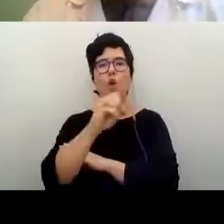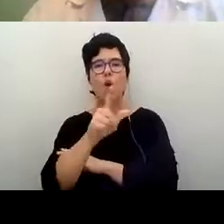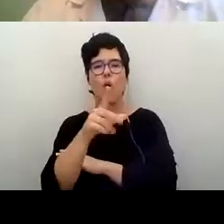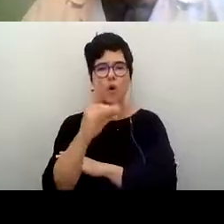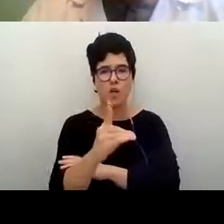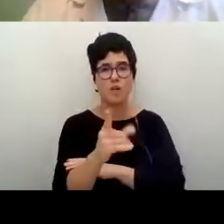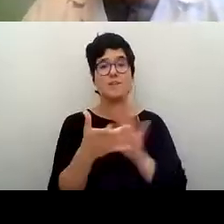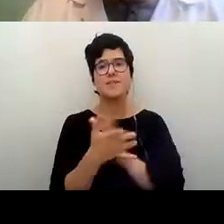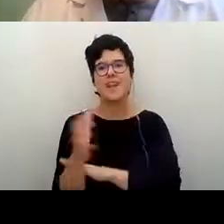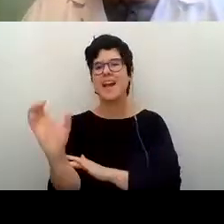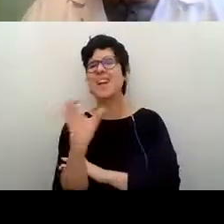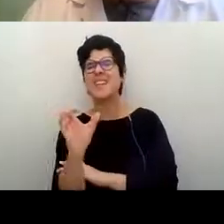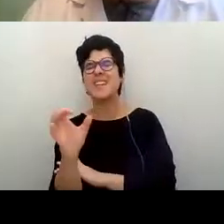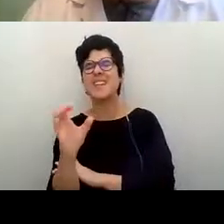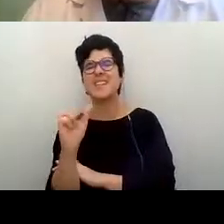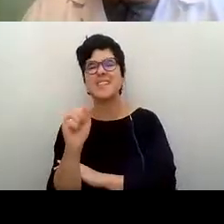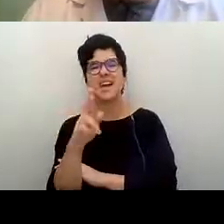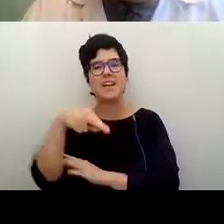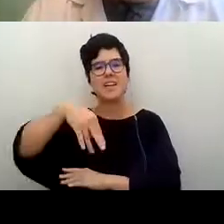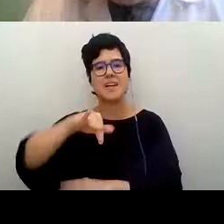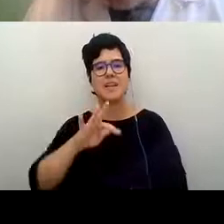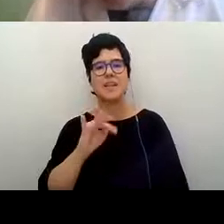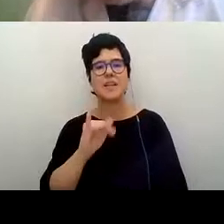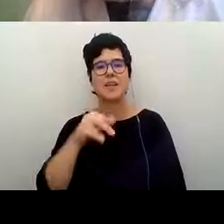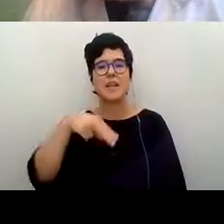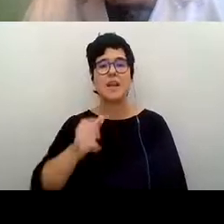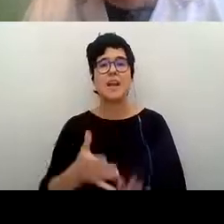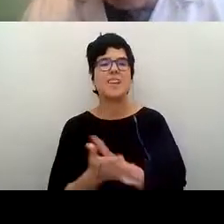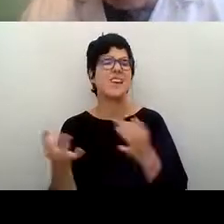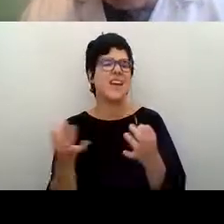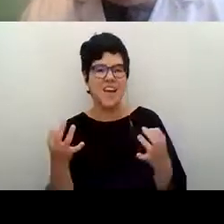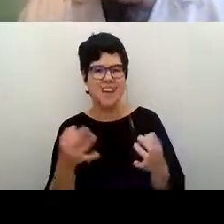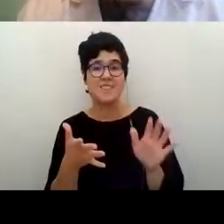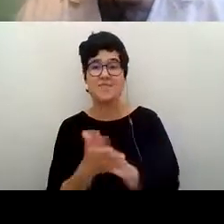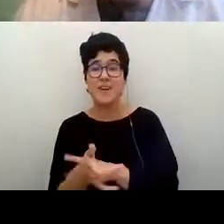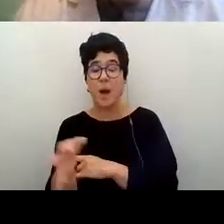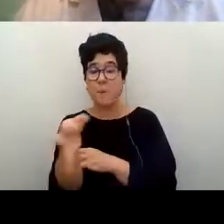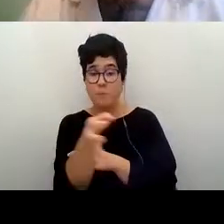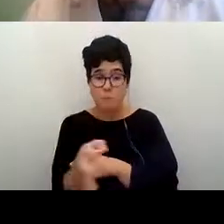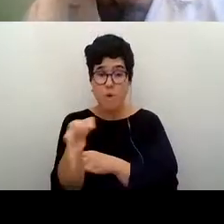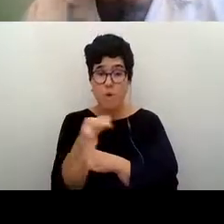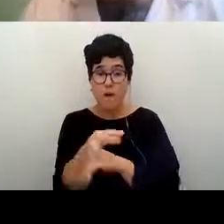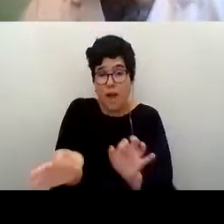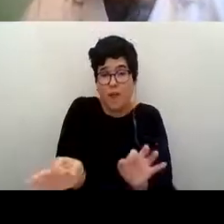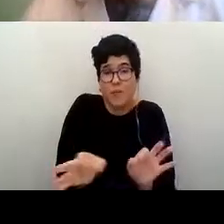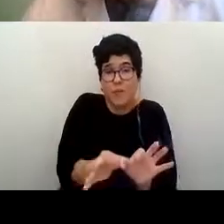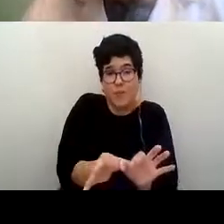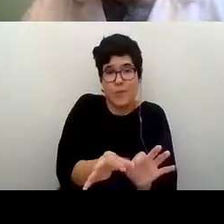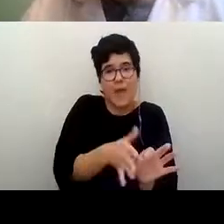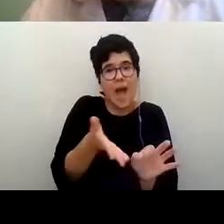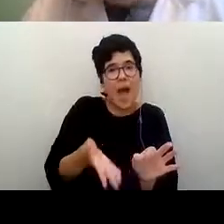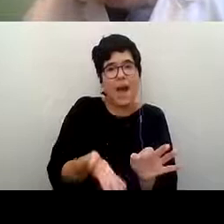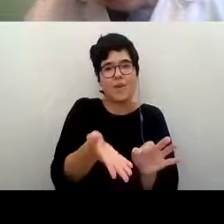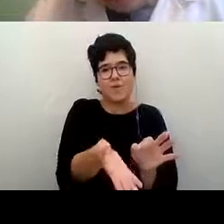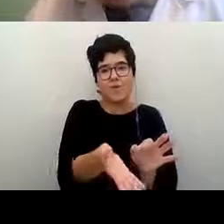la carnitina sería el coadyuvante, es decir, la molécula coadyuvante, que es la que permite